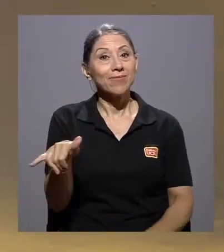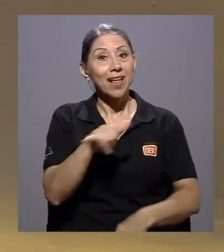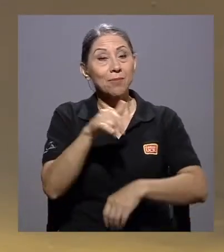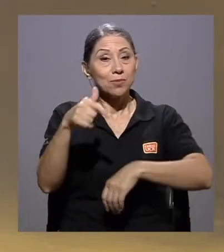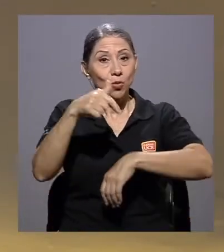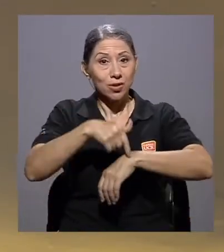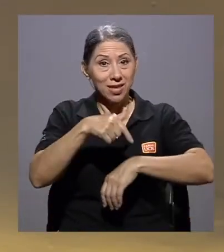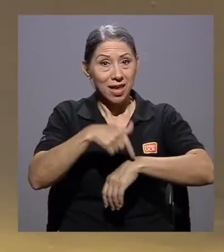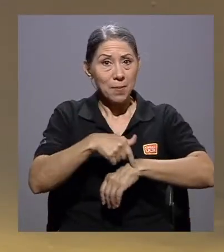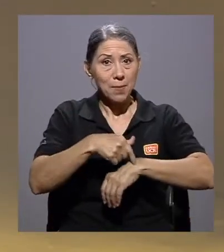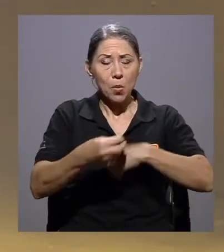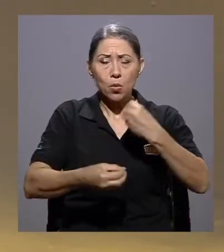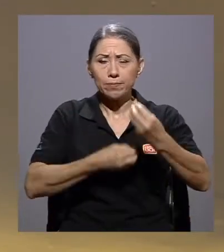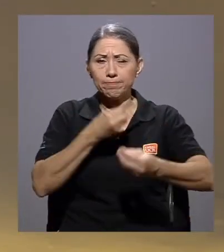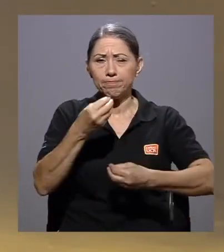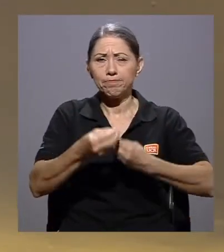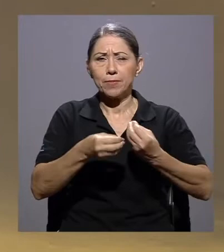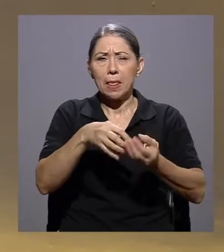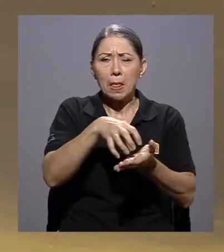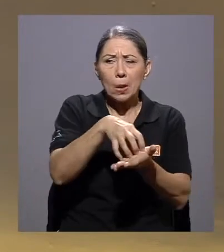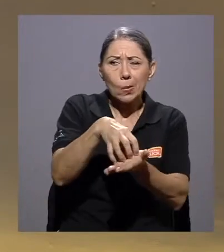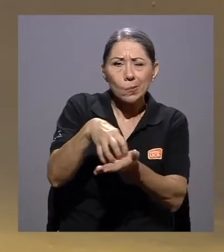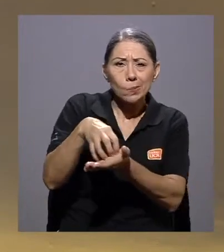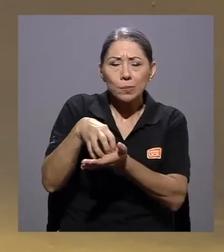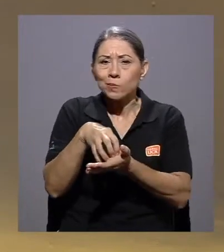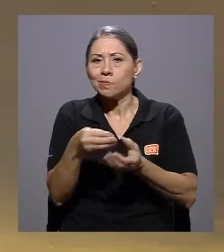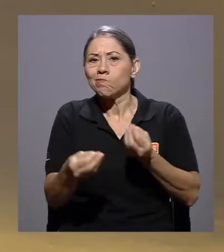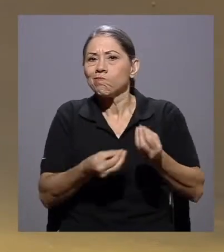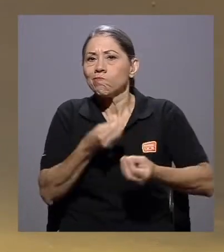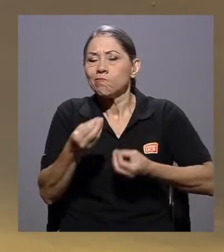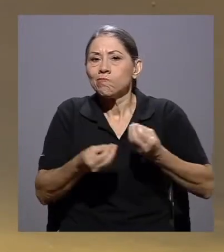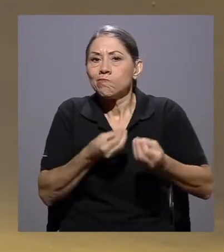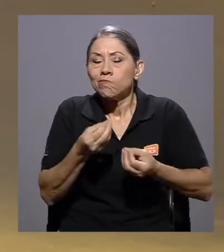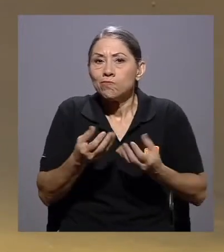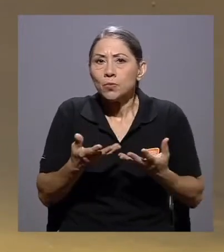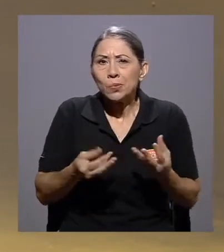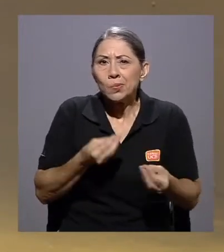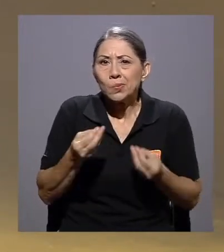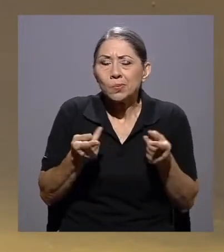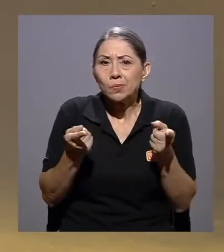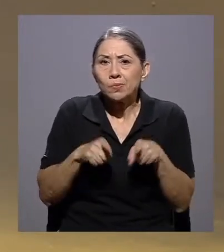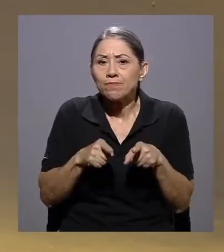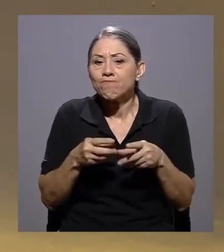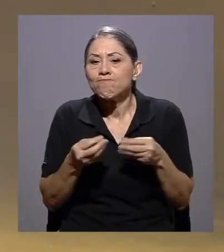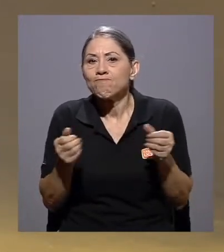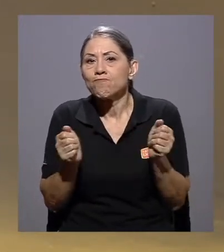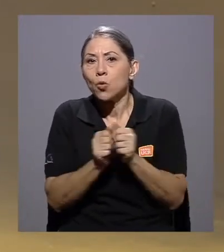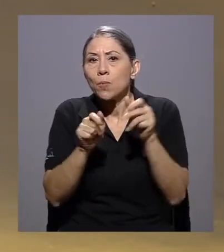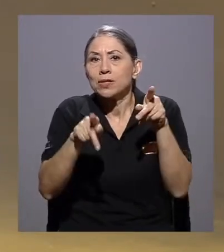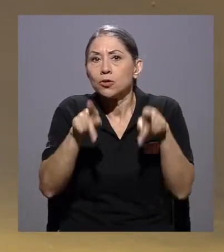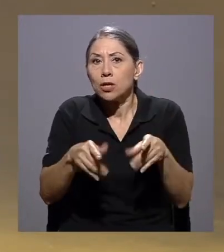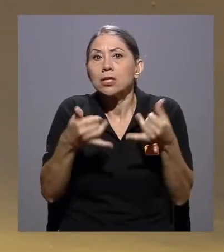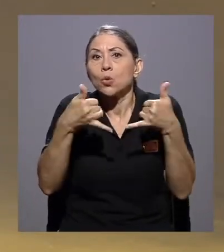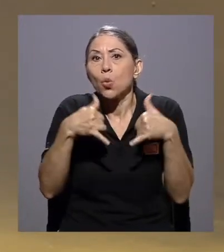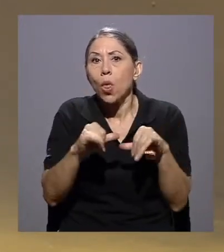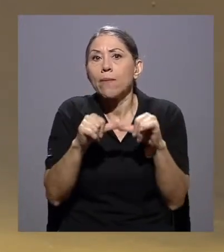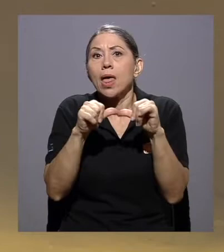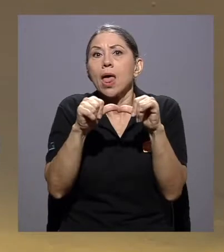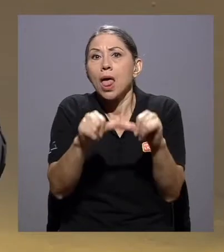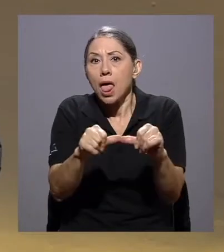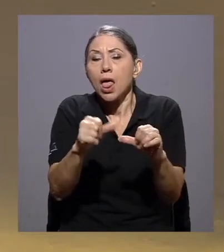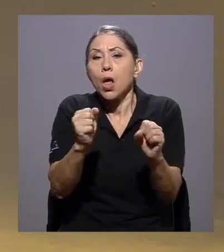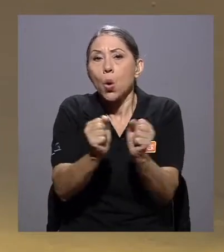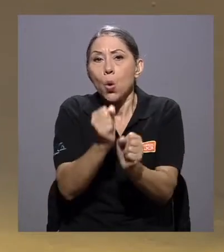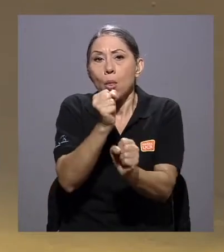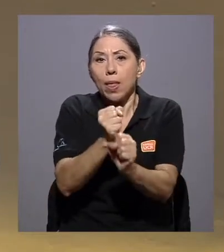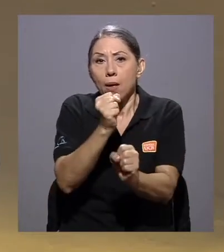una oleada de cuestionamiento a quienes sostienen su trabajo, ¿verdad? Quienes siguen manteniendo sus